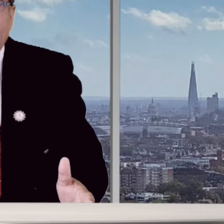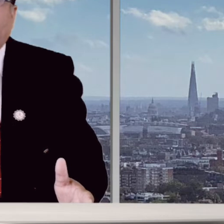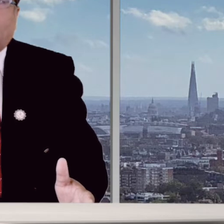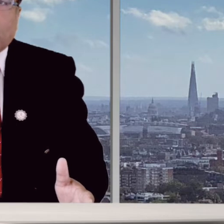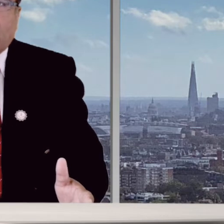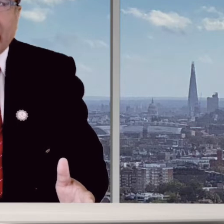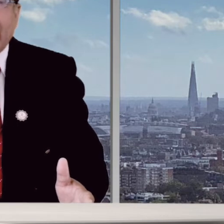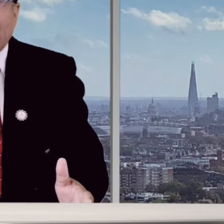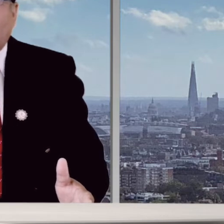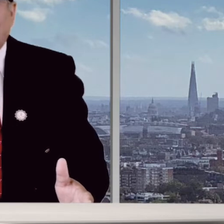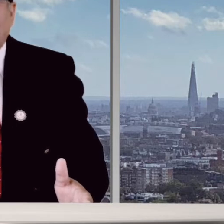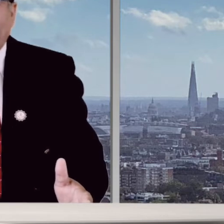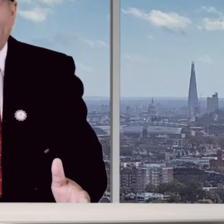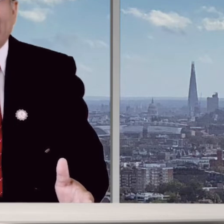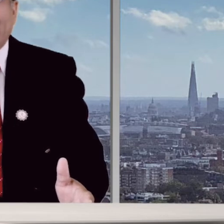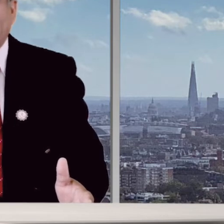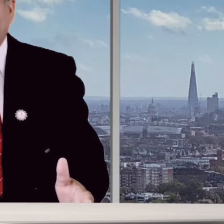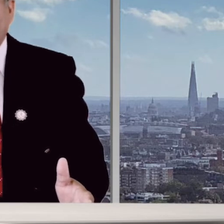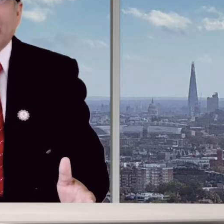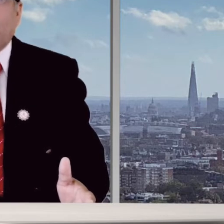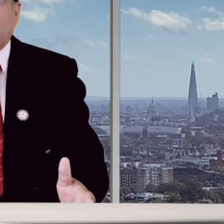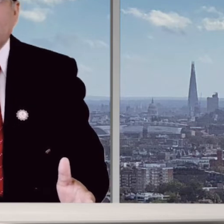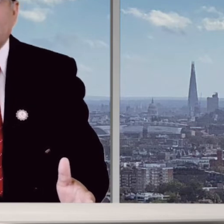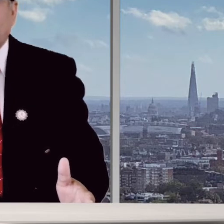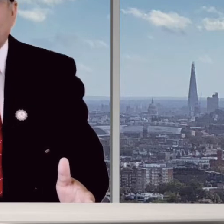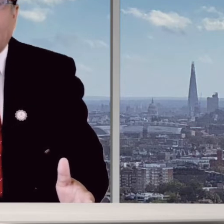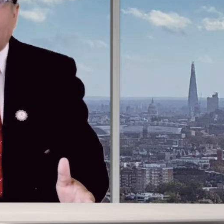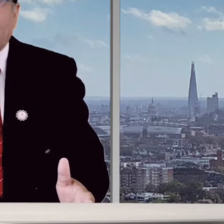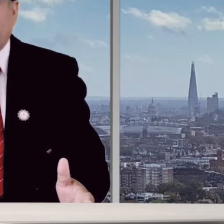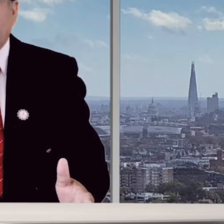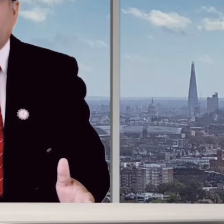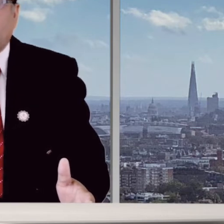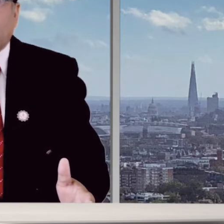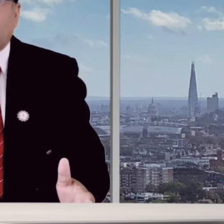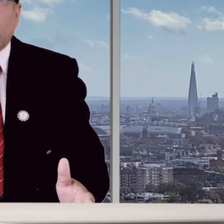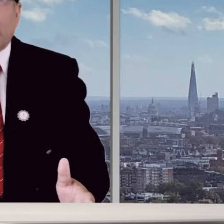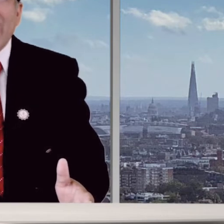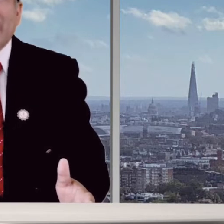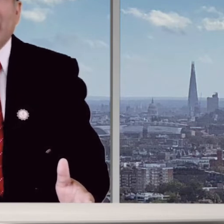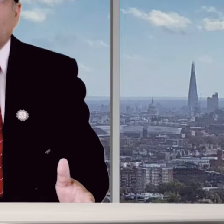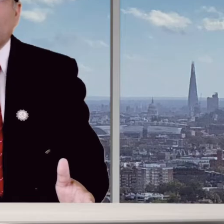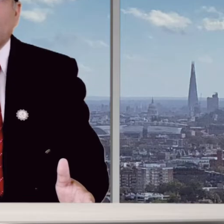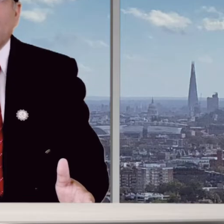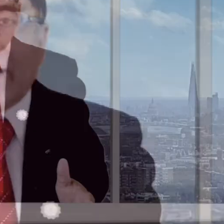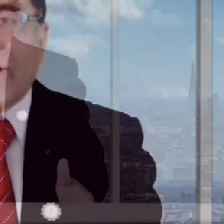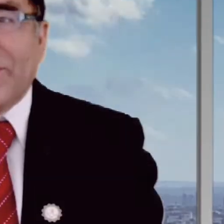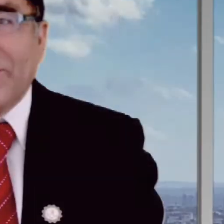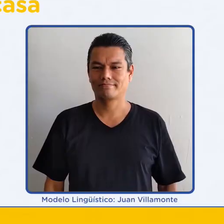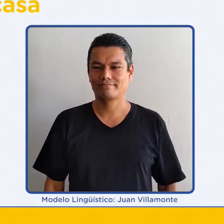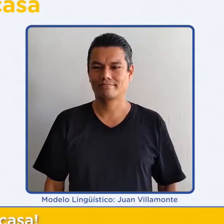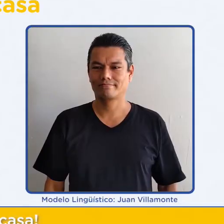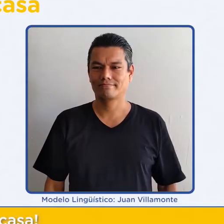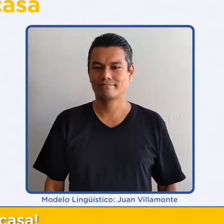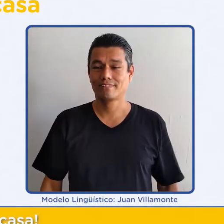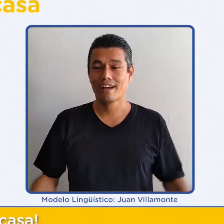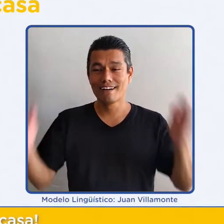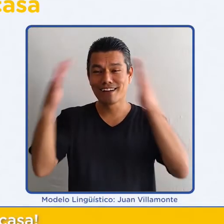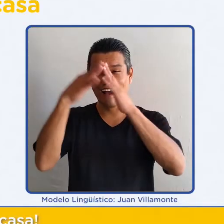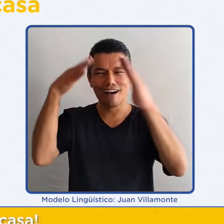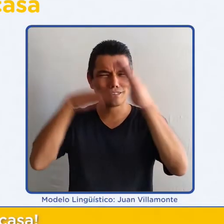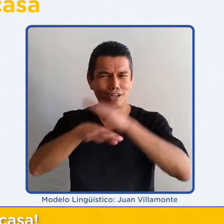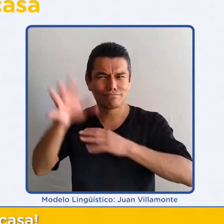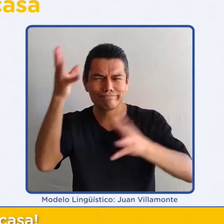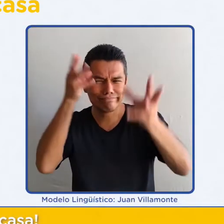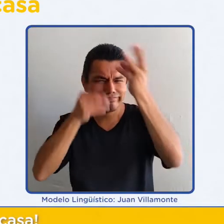el planificador y la programación de la semana número 3. Muy agradecido, humilde servidor Ángel Montenegro Castro. Aprendo